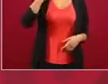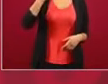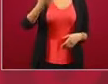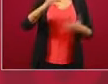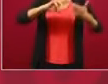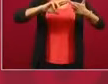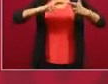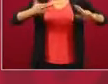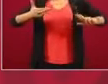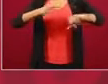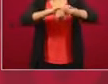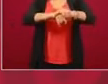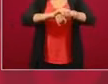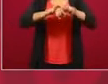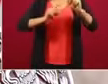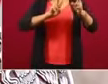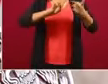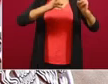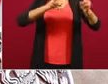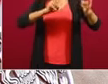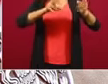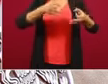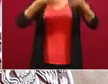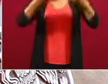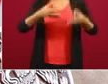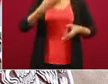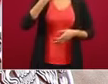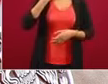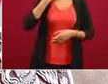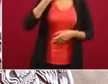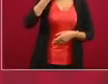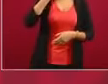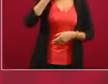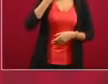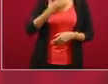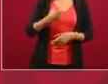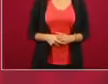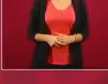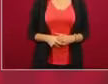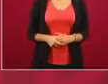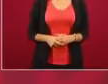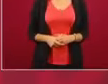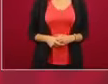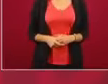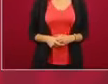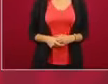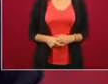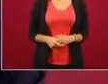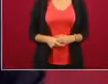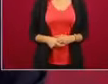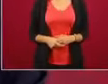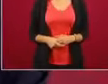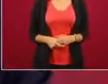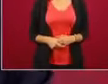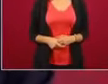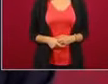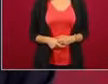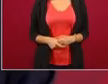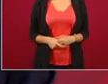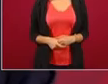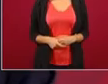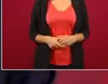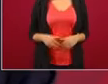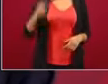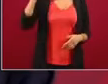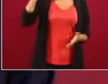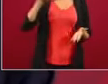de amistad, como buenos vecinos, con el gobierno de Estados Unidos. Creo que eso es lo que nos